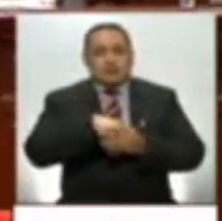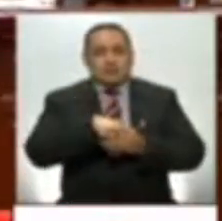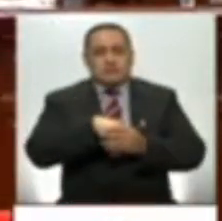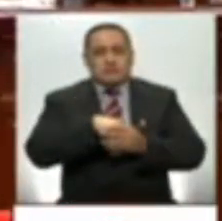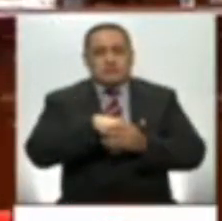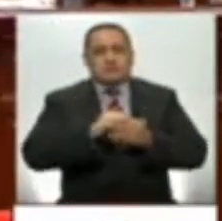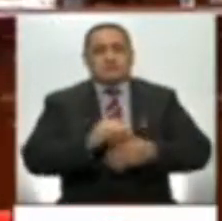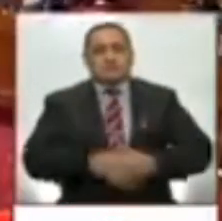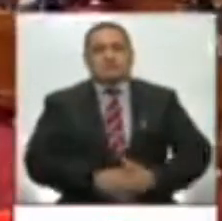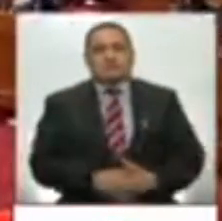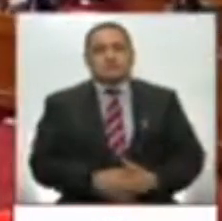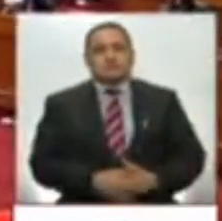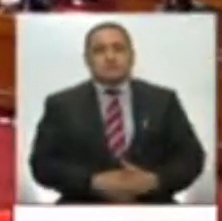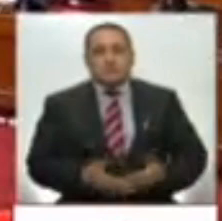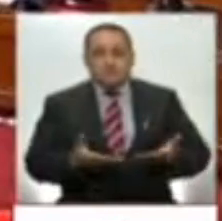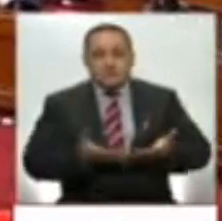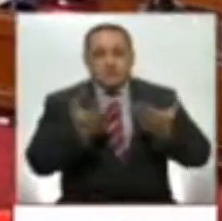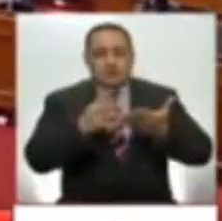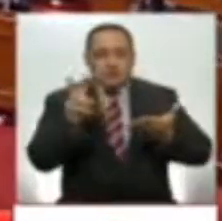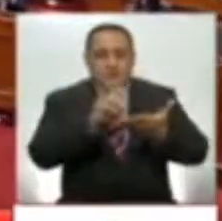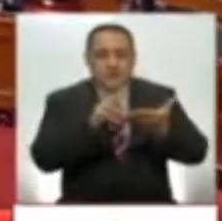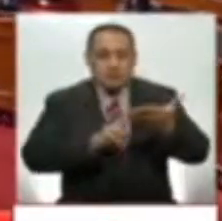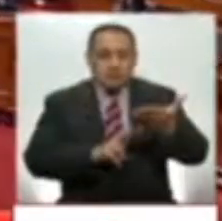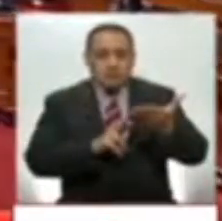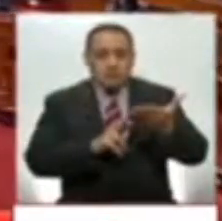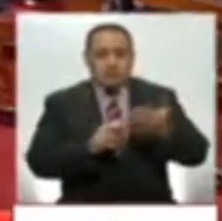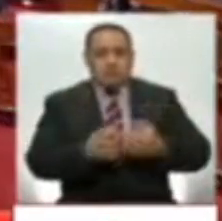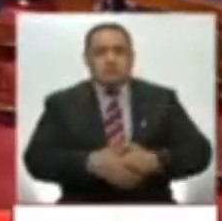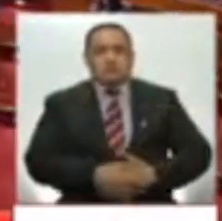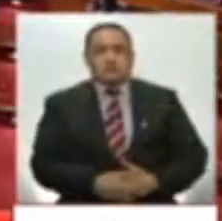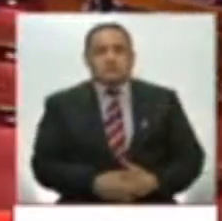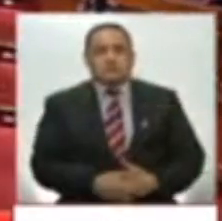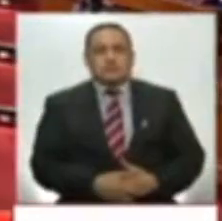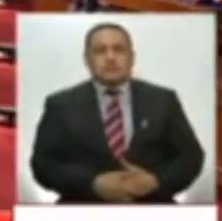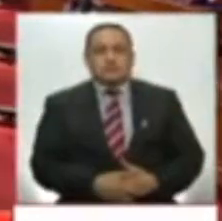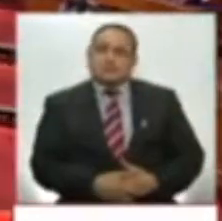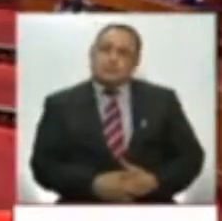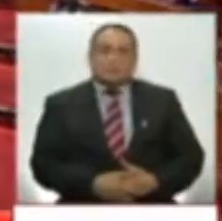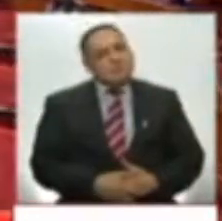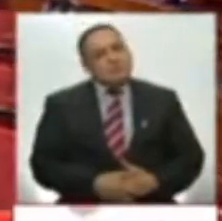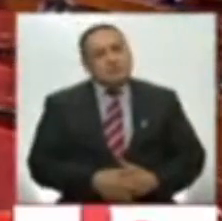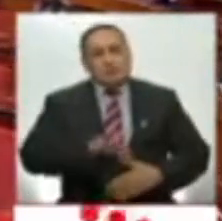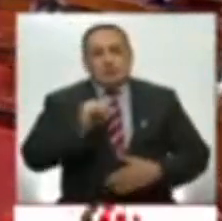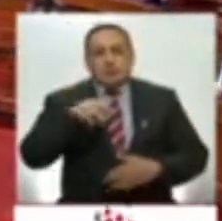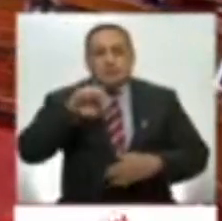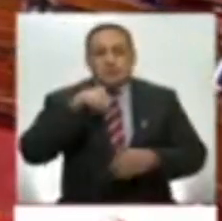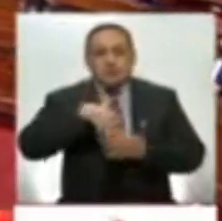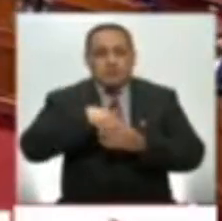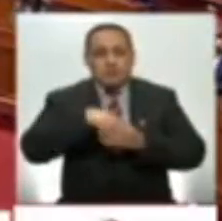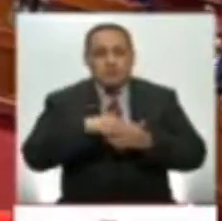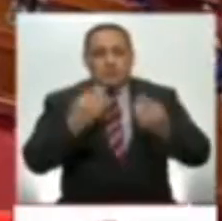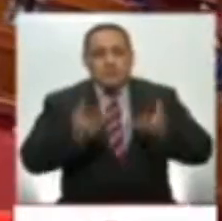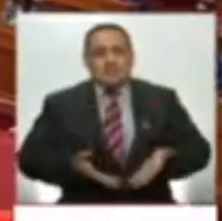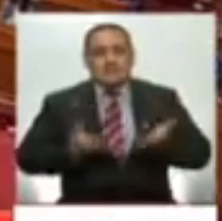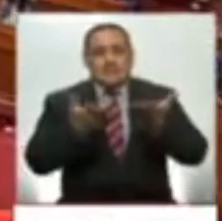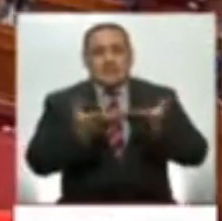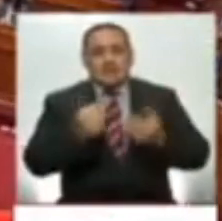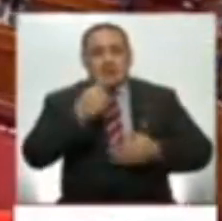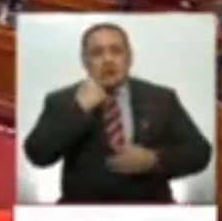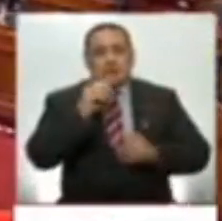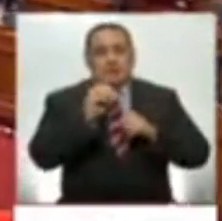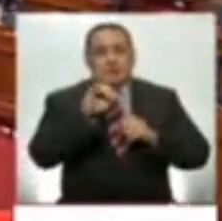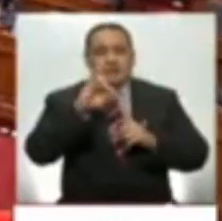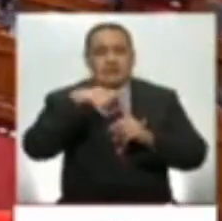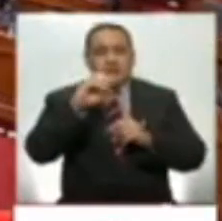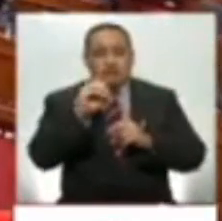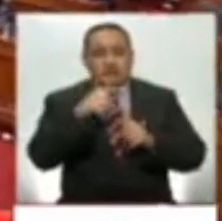Elecciones. Señor relator de lectura. Jurado Nacional de Elecciones, credencial otorgada a Bernardo Jaime